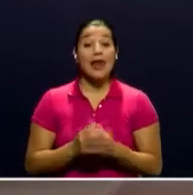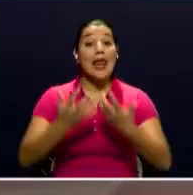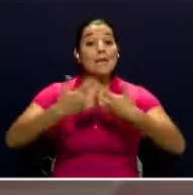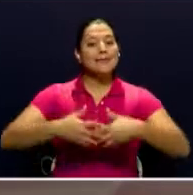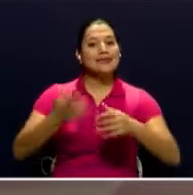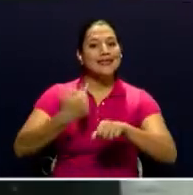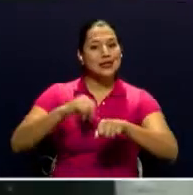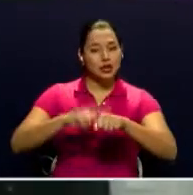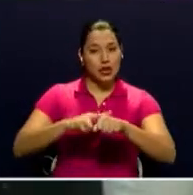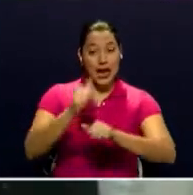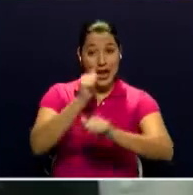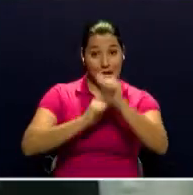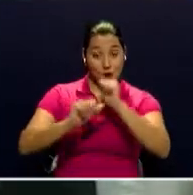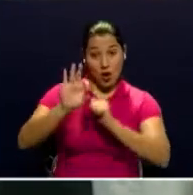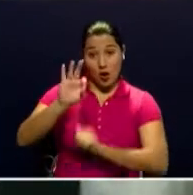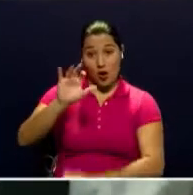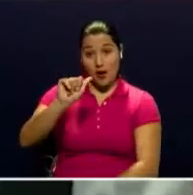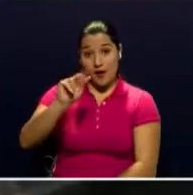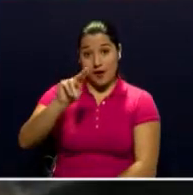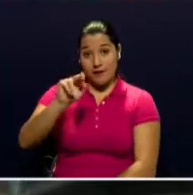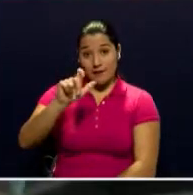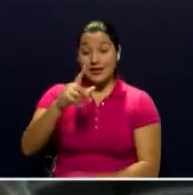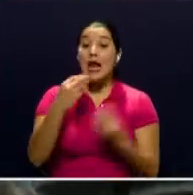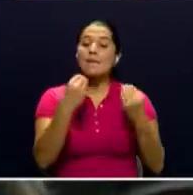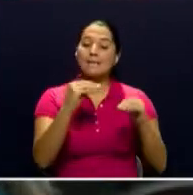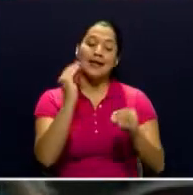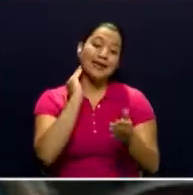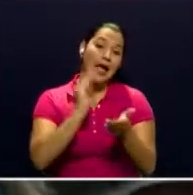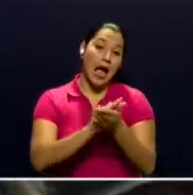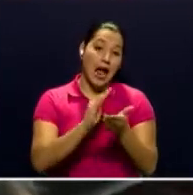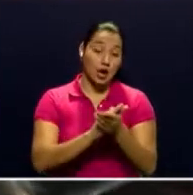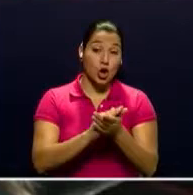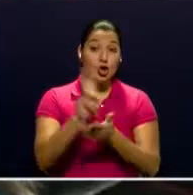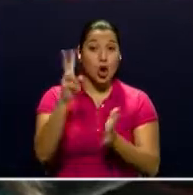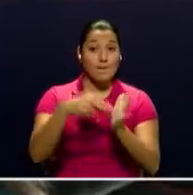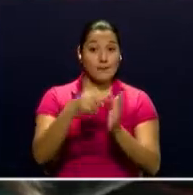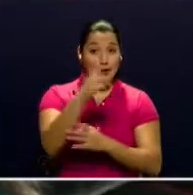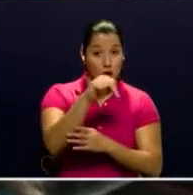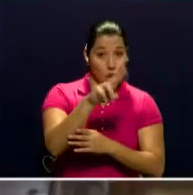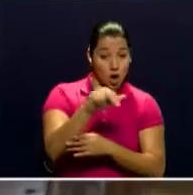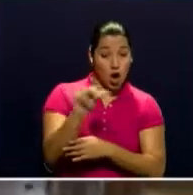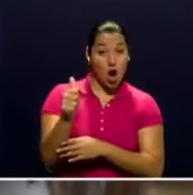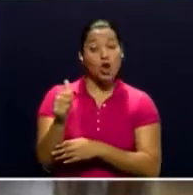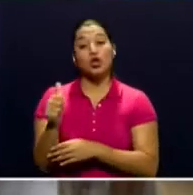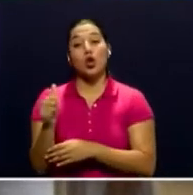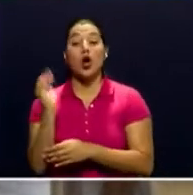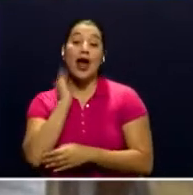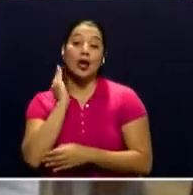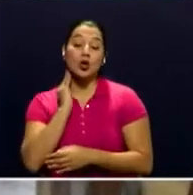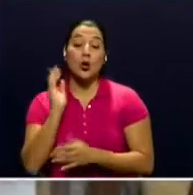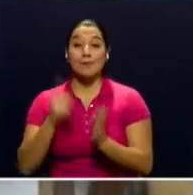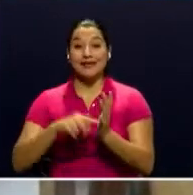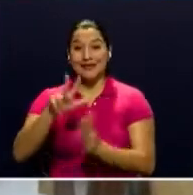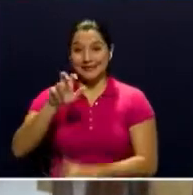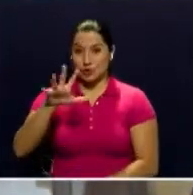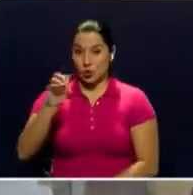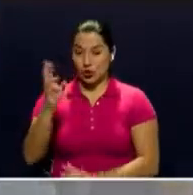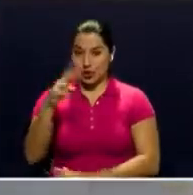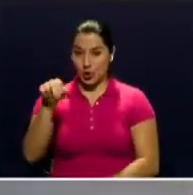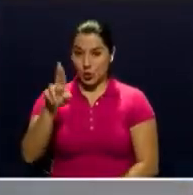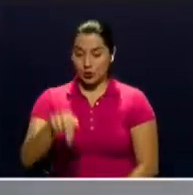está vendiendo en su tienda ubicada en Grecia alcohol antiséptico en 2.000 colones y alcohol de fricción en 1.350 colones.